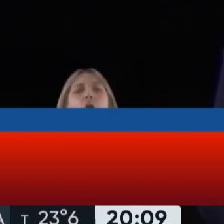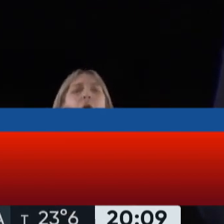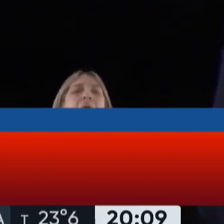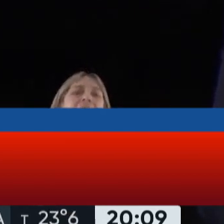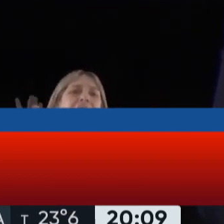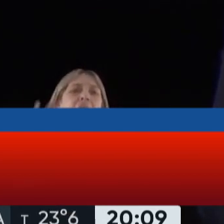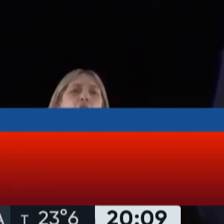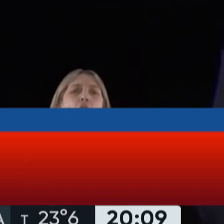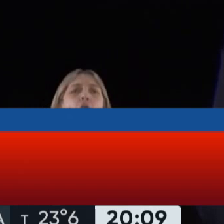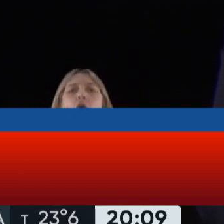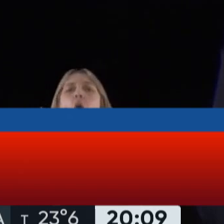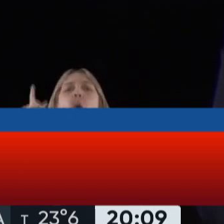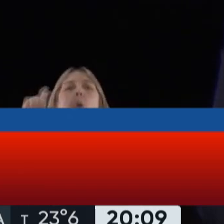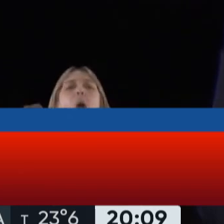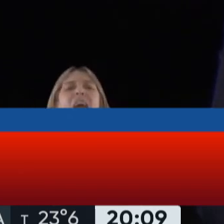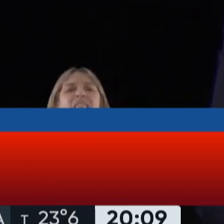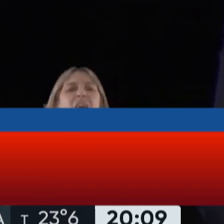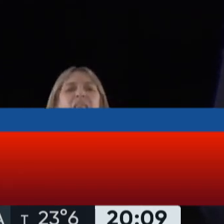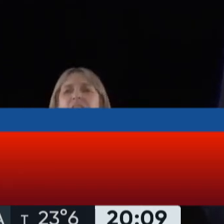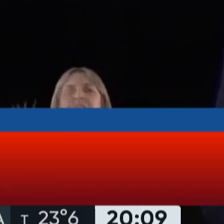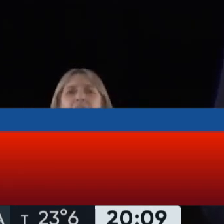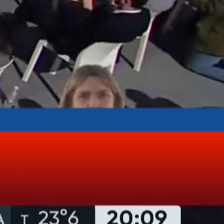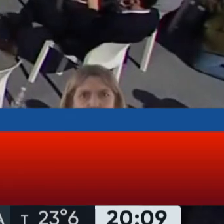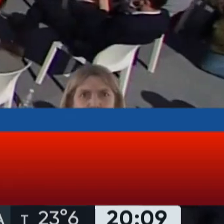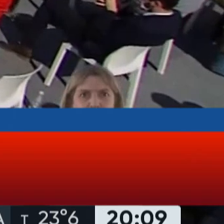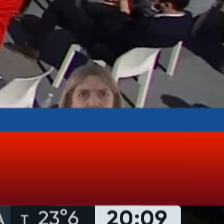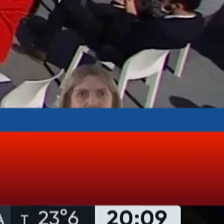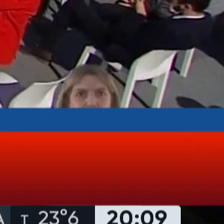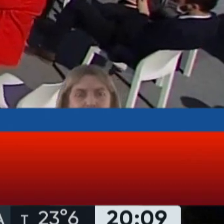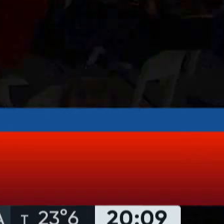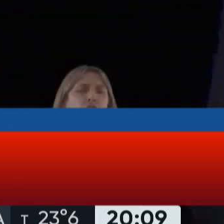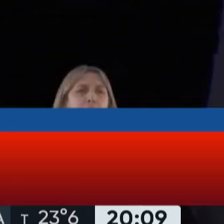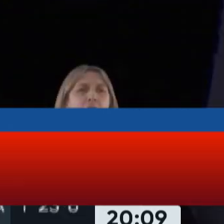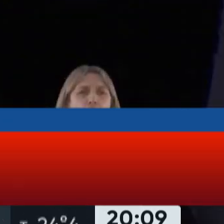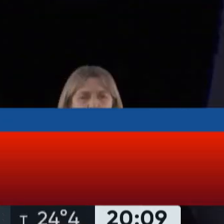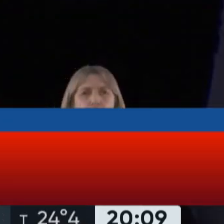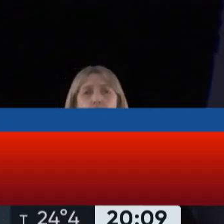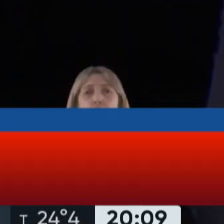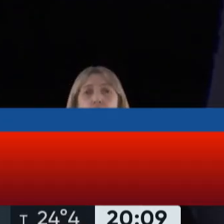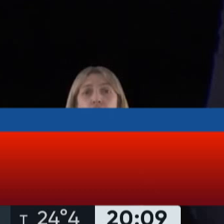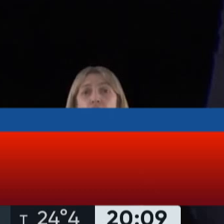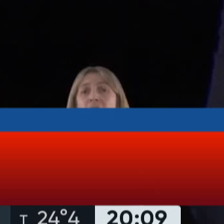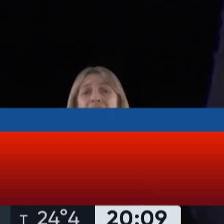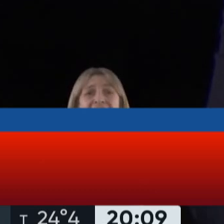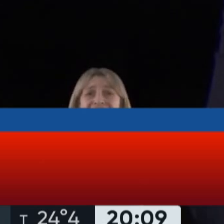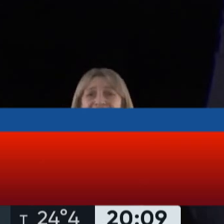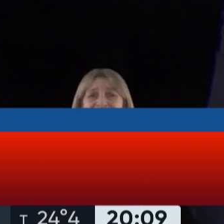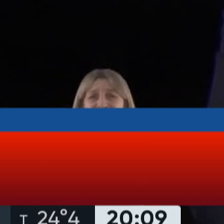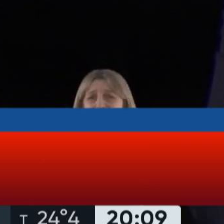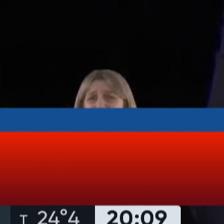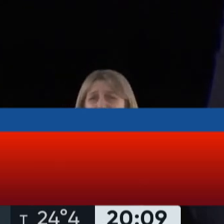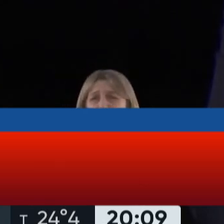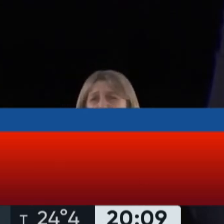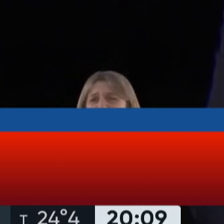mesa judicial que persiga a los opositores. Voy a utilizar hasta el último día de mi mandato para